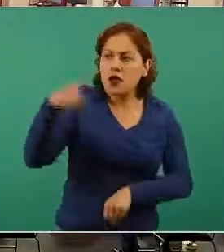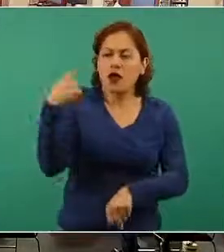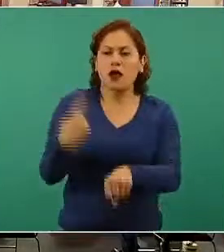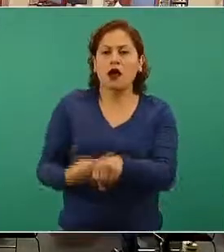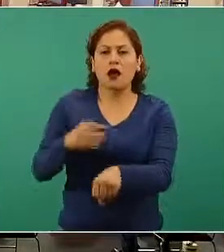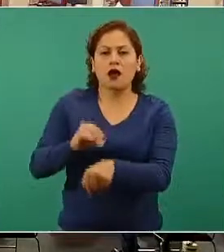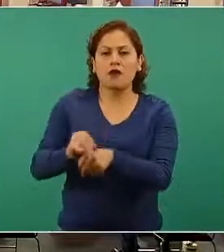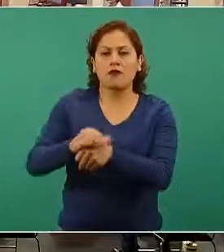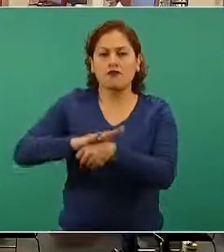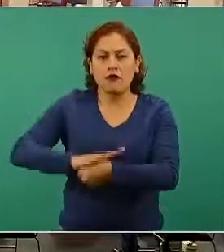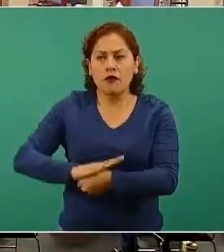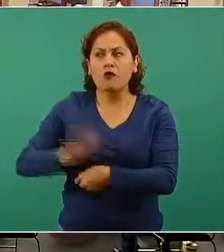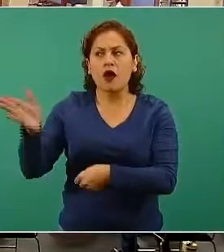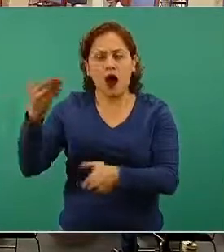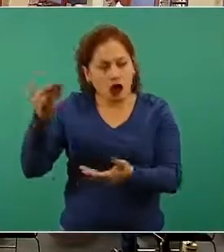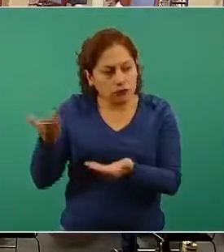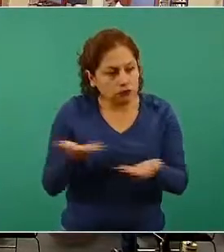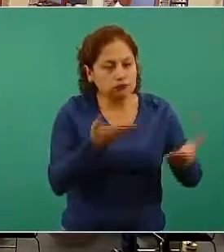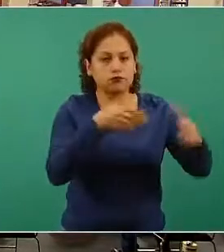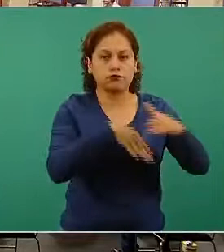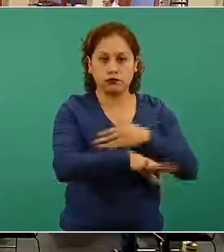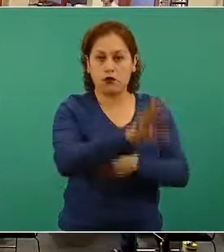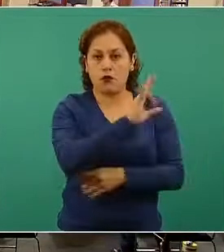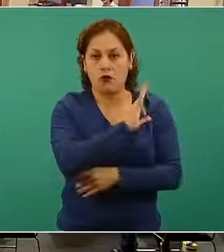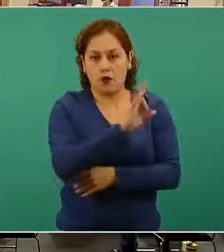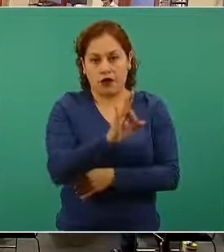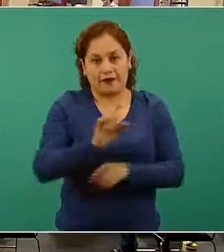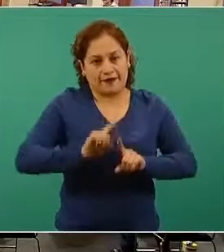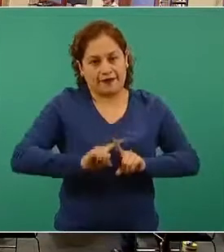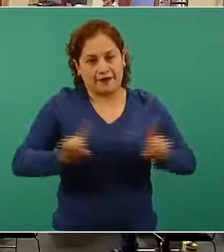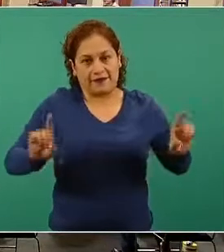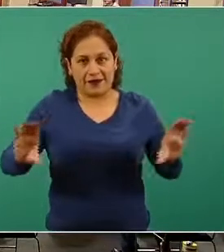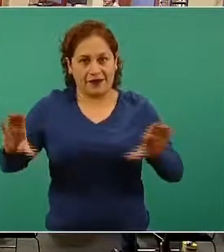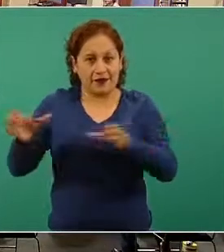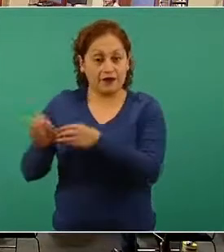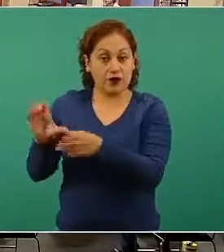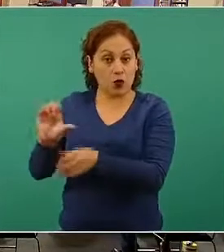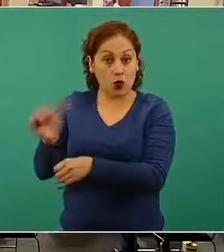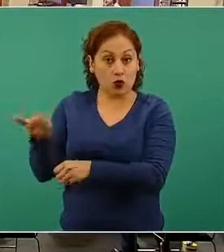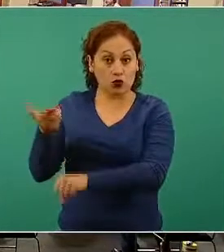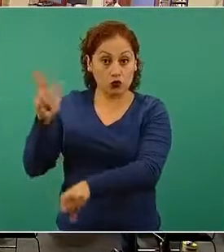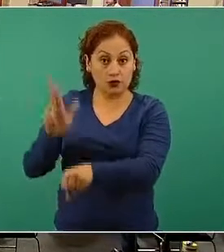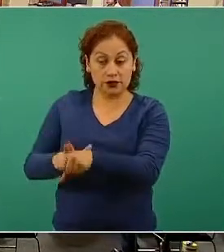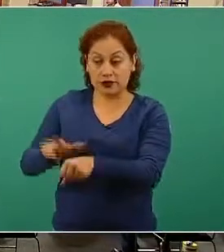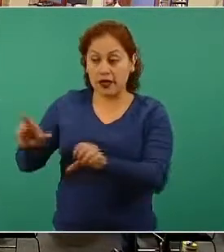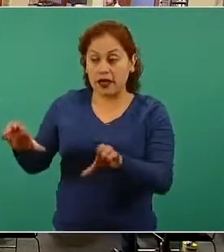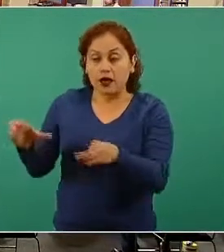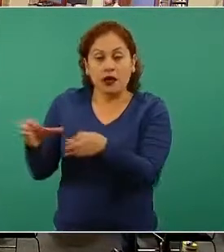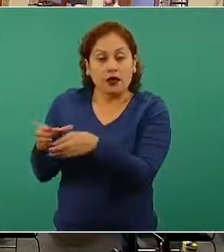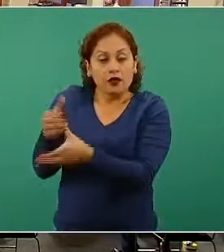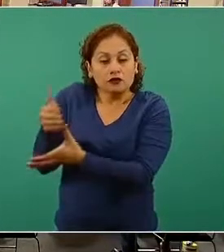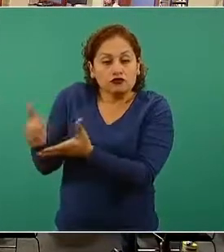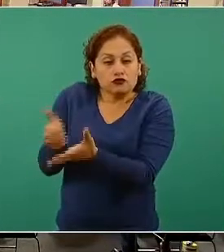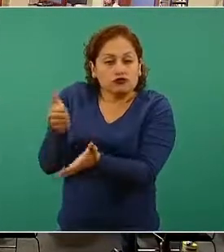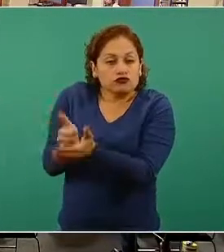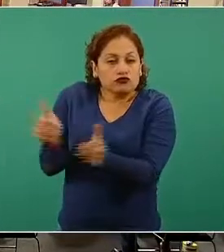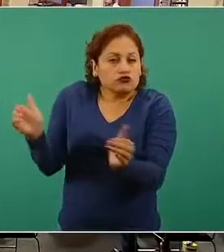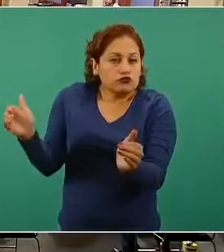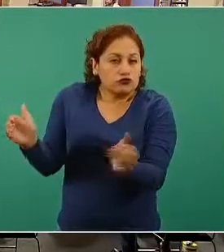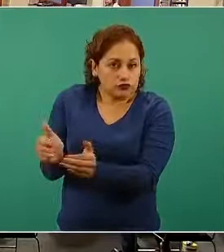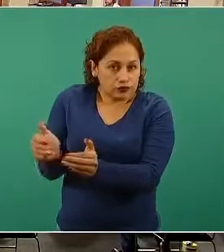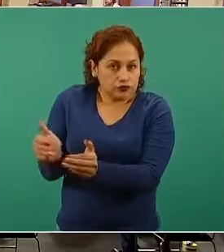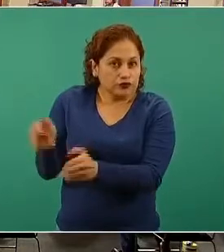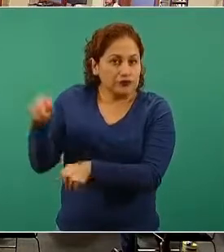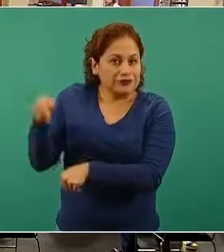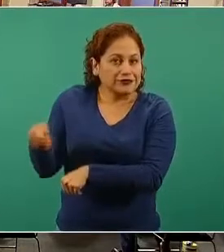con IRAG, que a lo mejor una unidad médica que se encuentra en una ciudad mediana